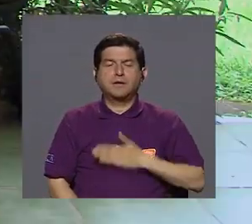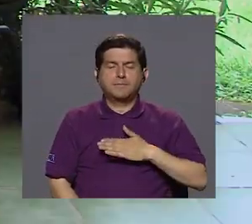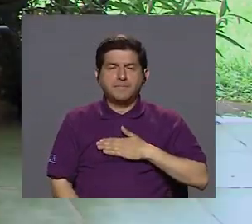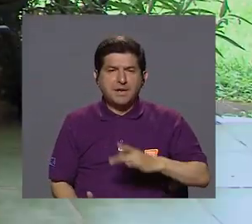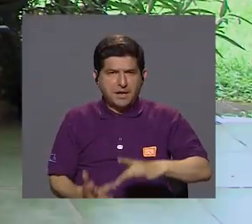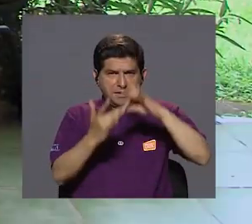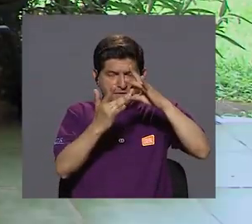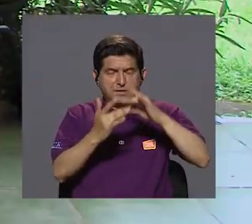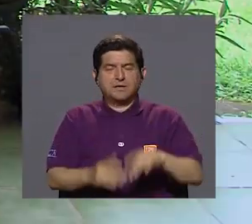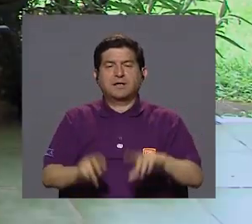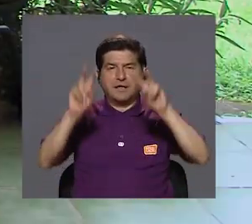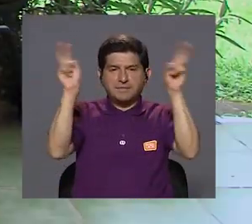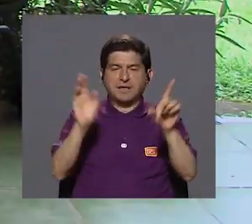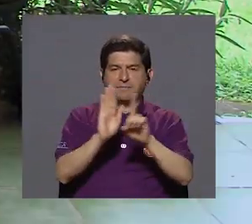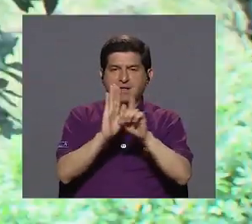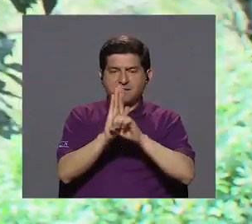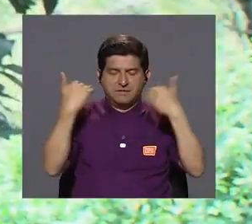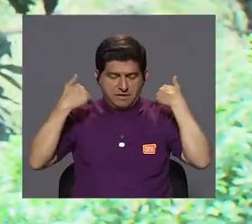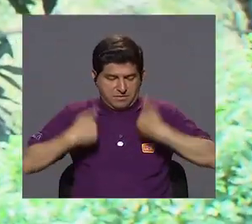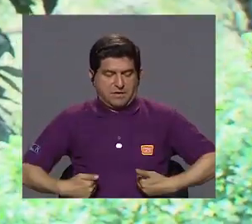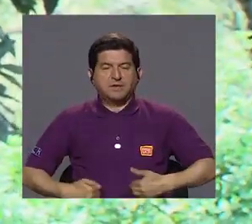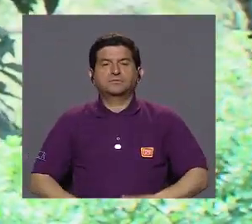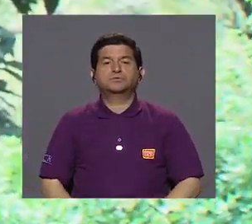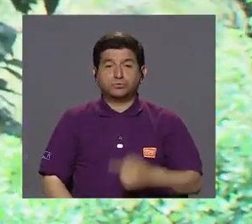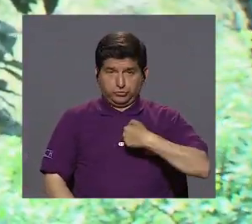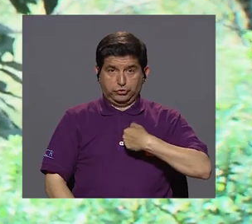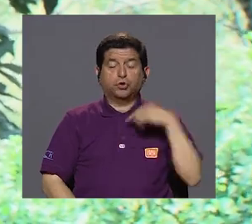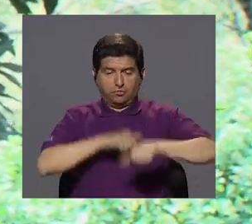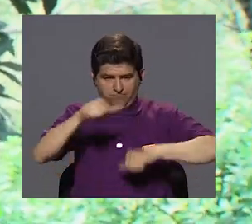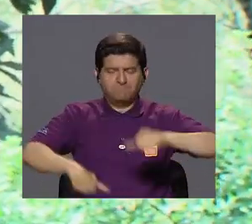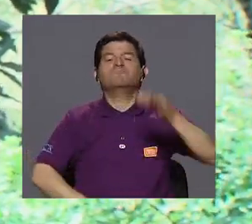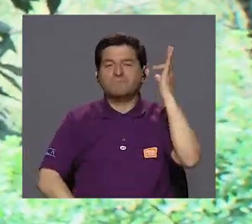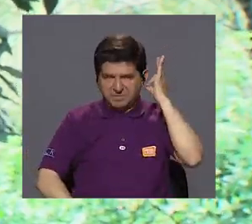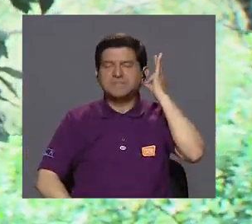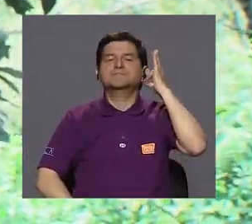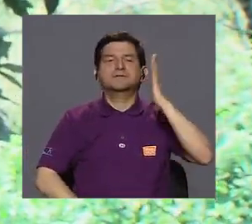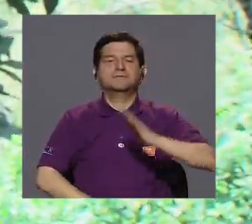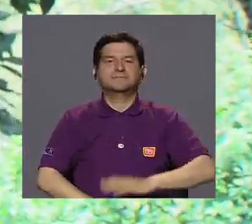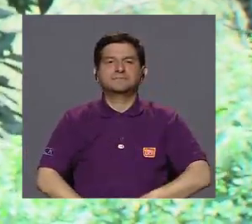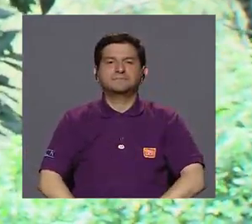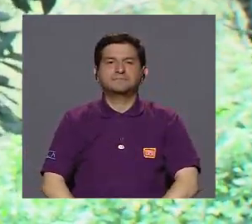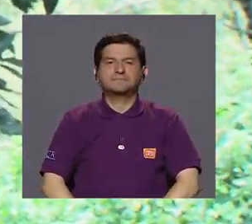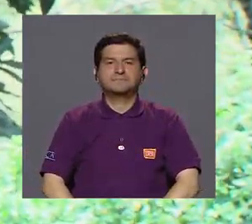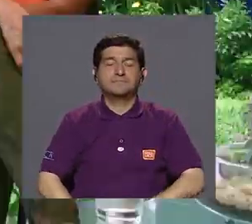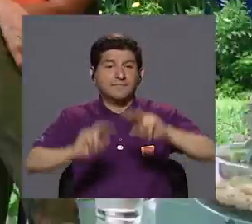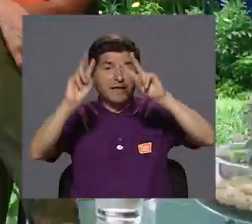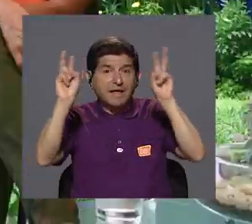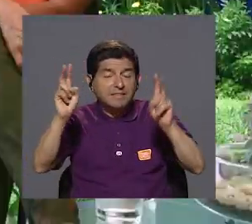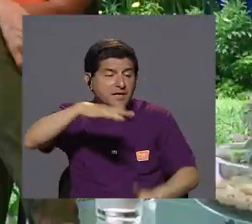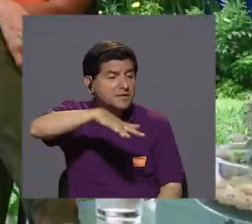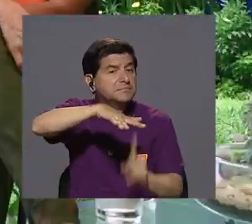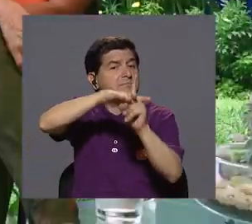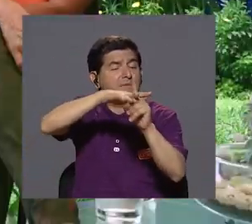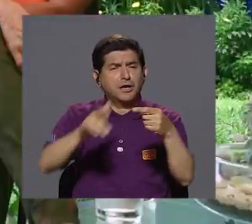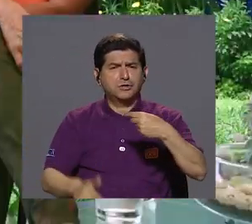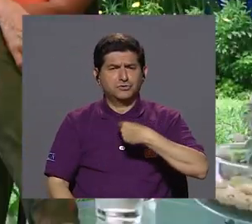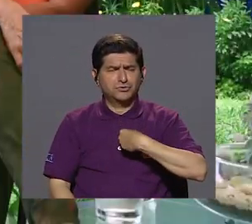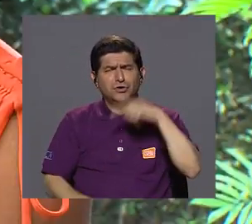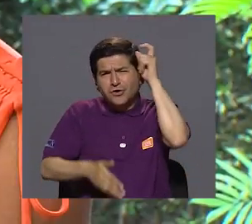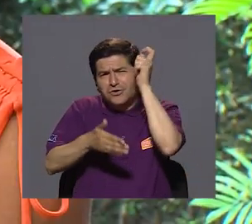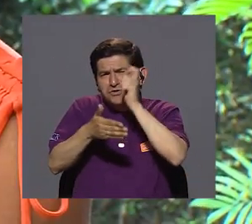profesional, me he especializado mucho en materia de derechos humanos, me asumo feminista y el tema